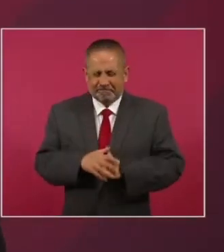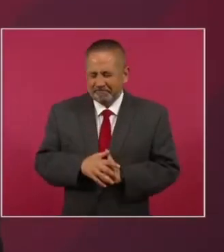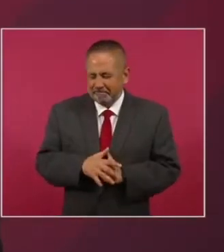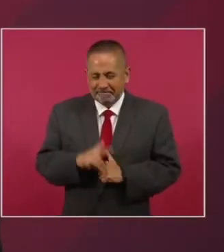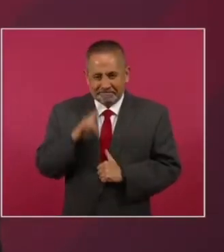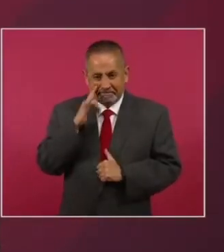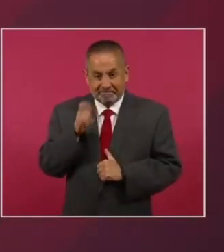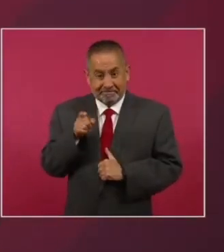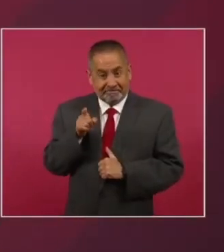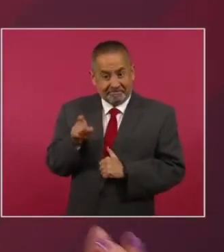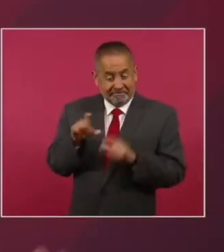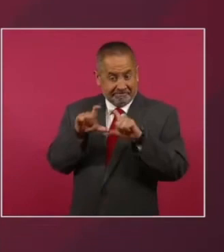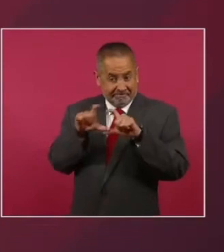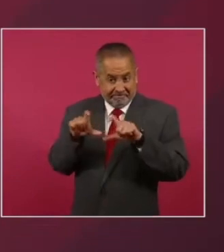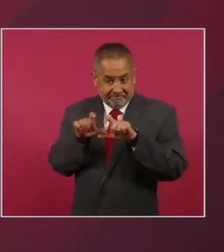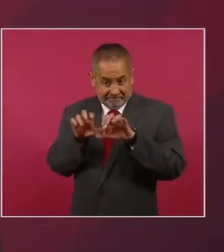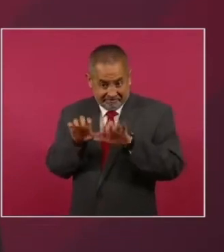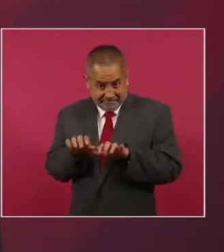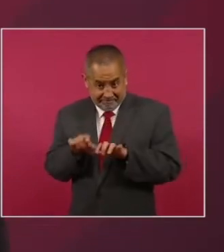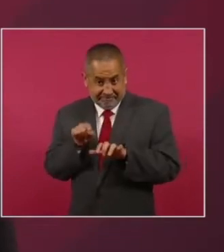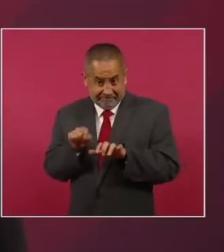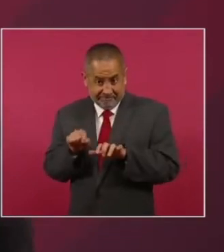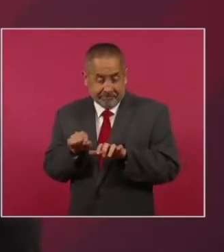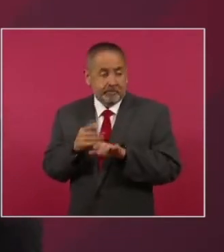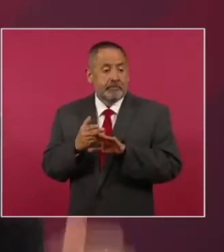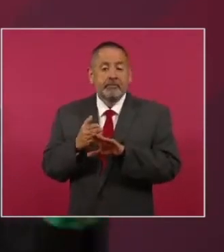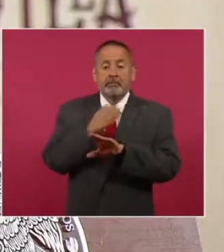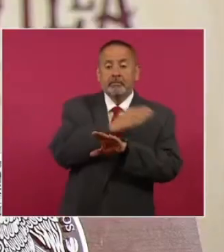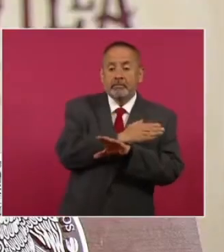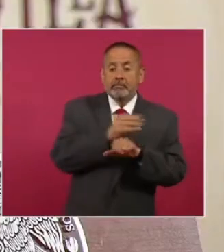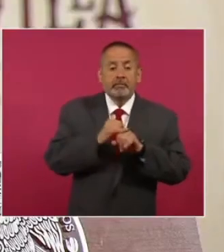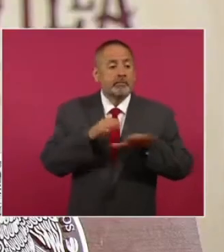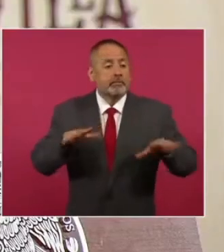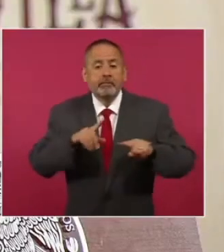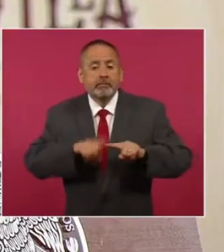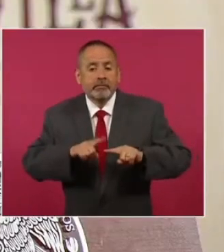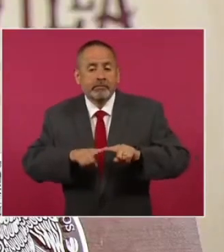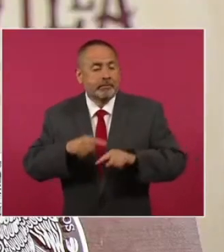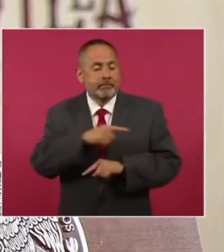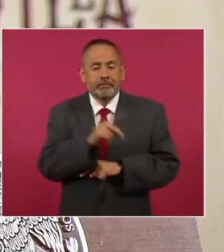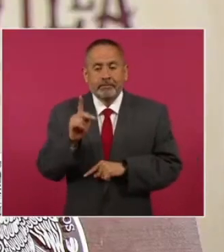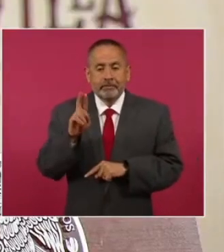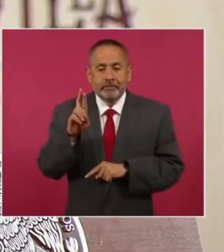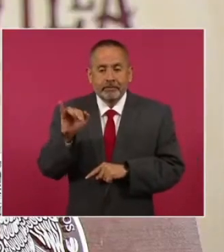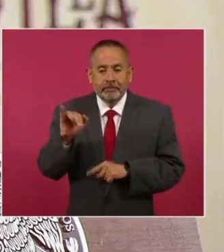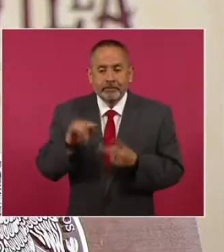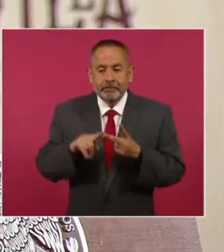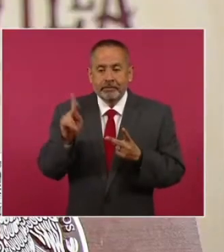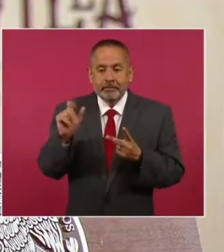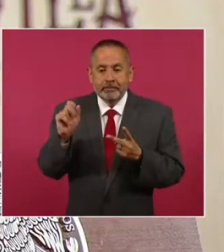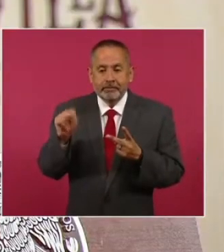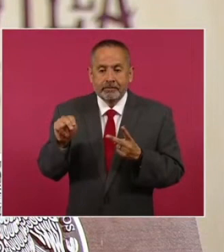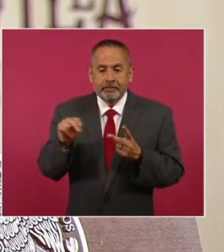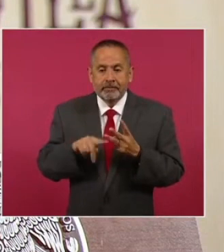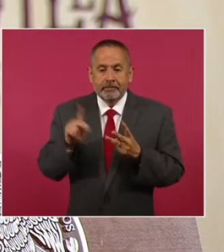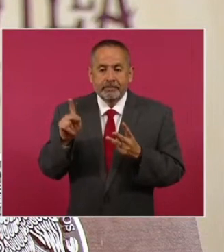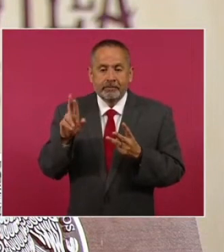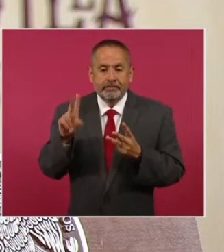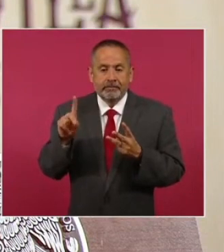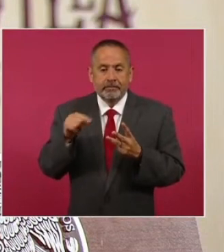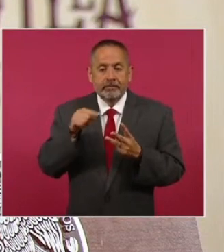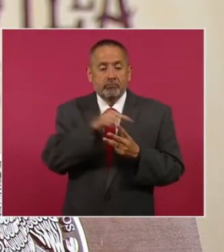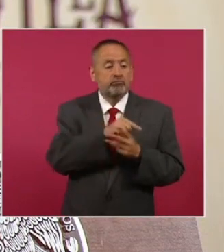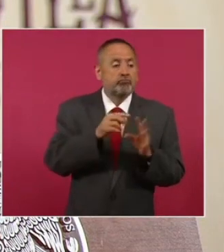este texto se apoya en un informe elaborado por el PRI, el PAN y el PRD, donde reporta